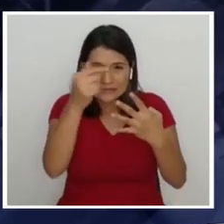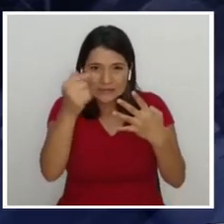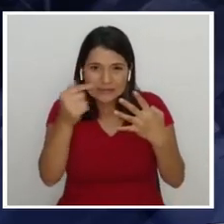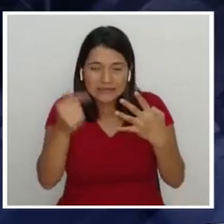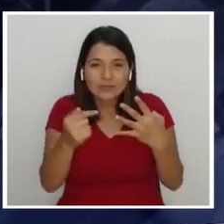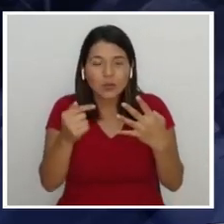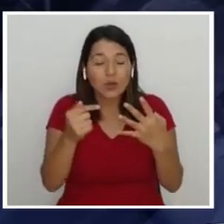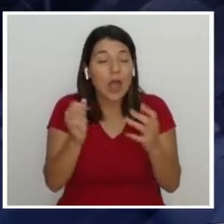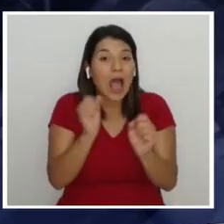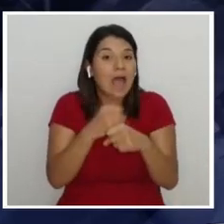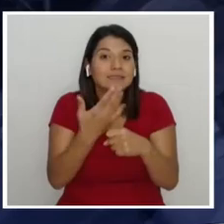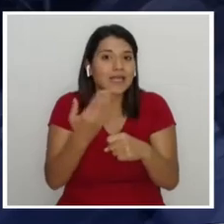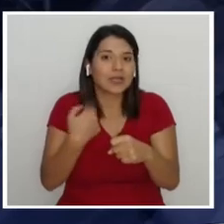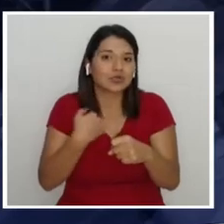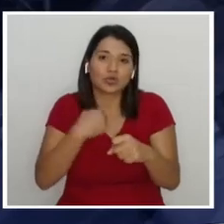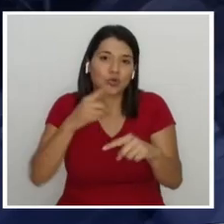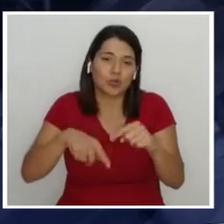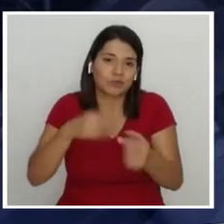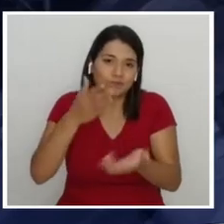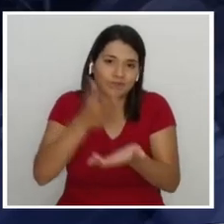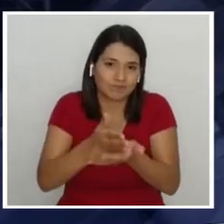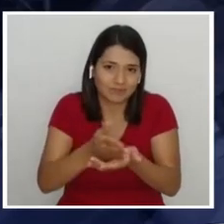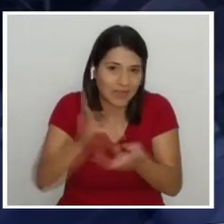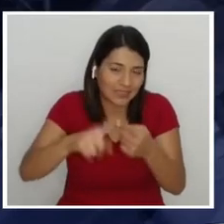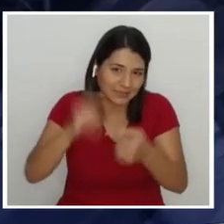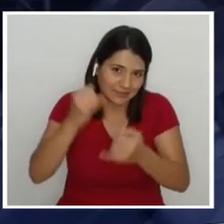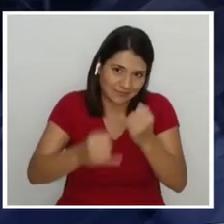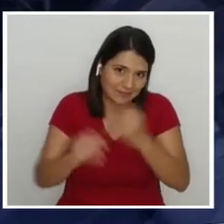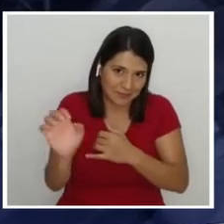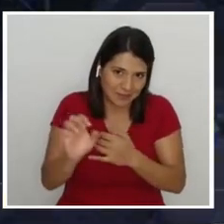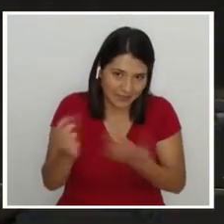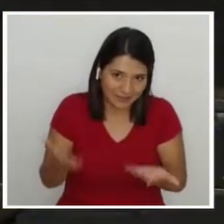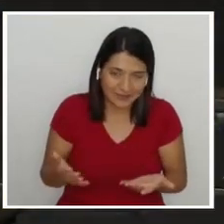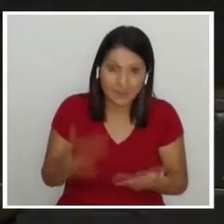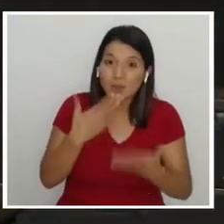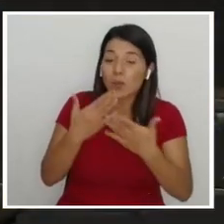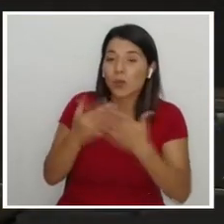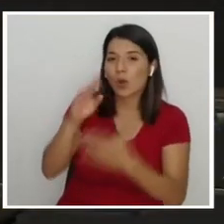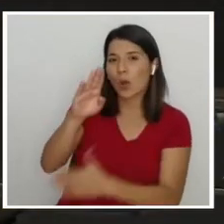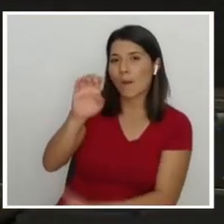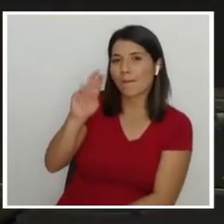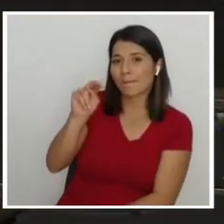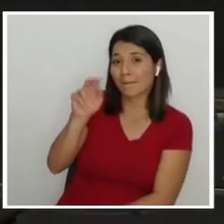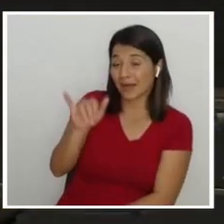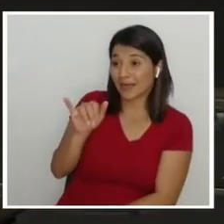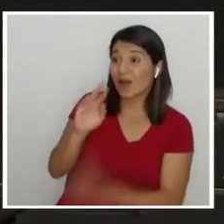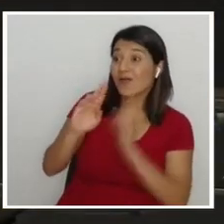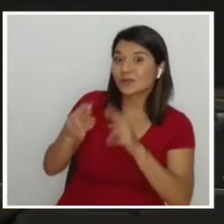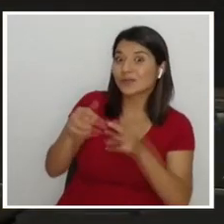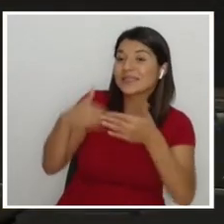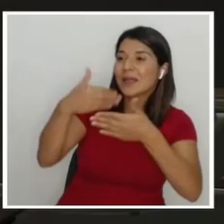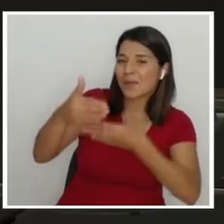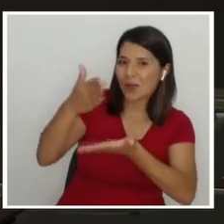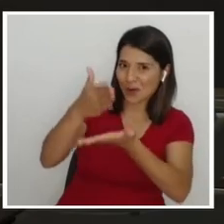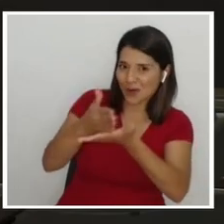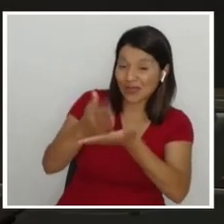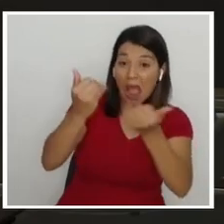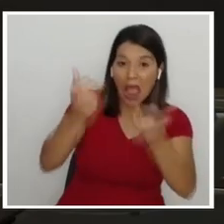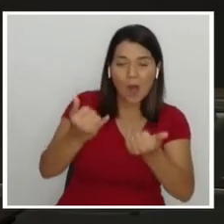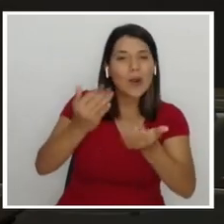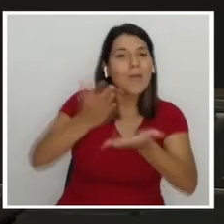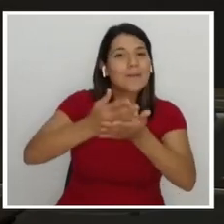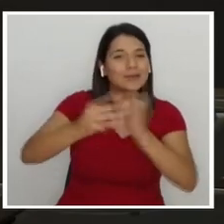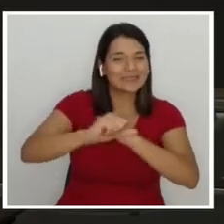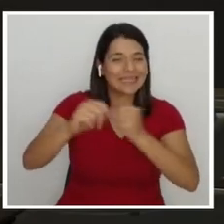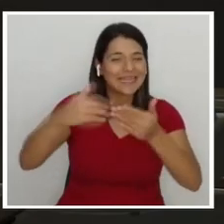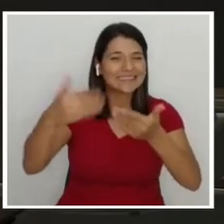detenernos hasta dar por concluida la emergencia. Bueno, don Bernie nos va a responder, pero después del corte. Vamos a hacer una pausa comercial y ya casi volvemos con